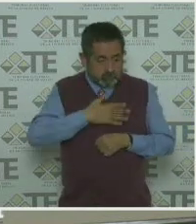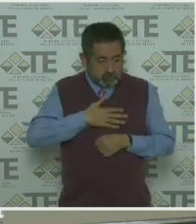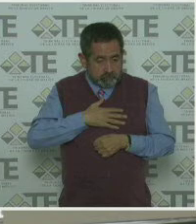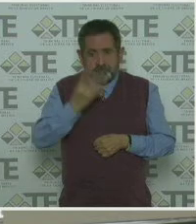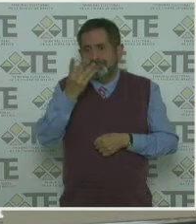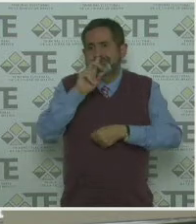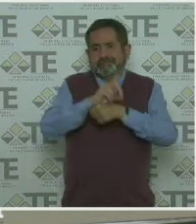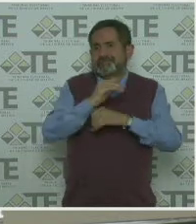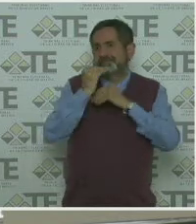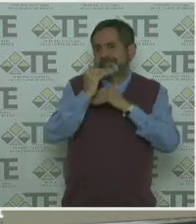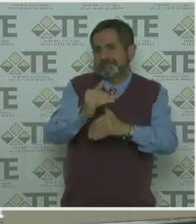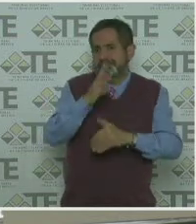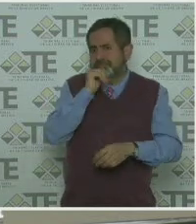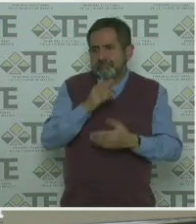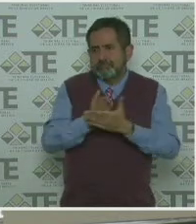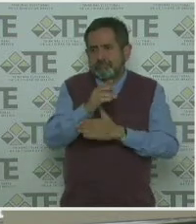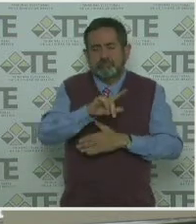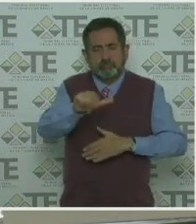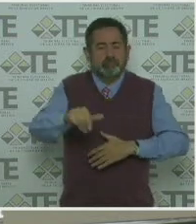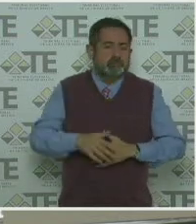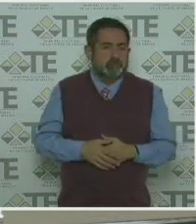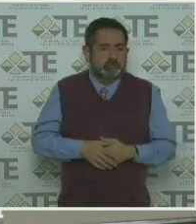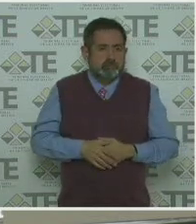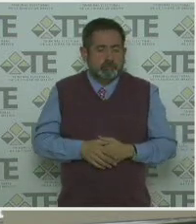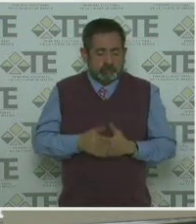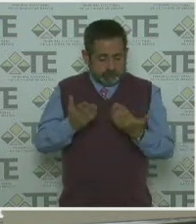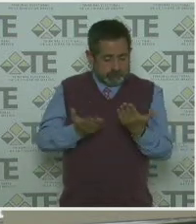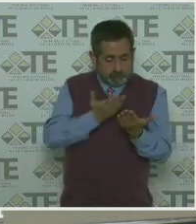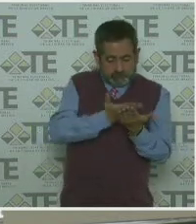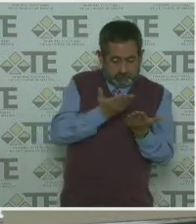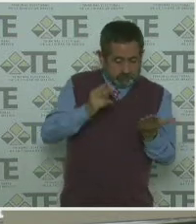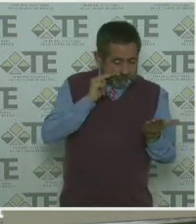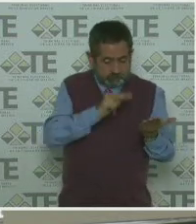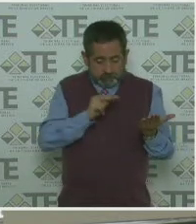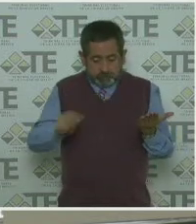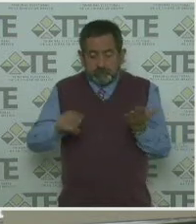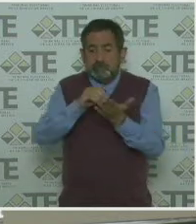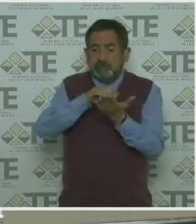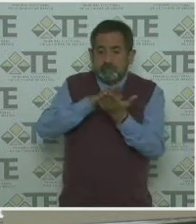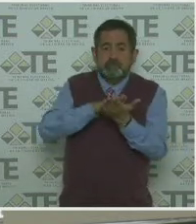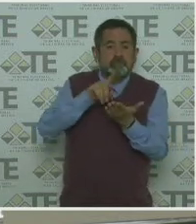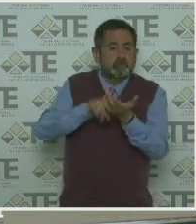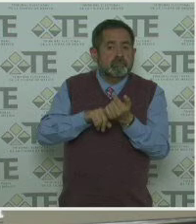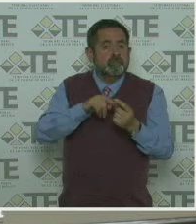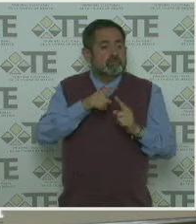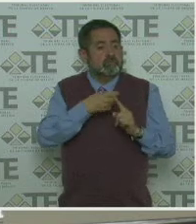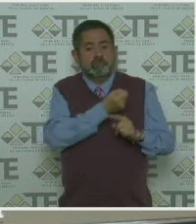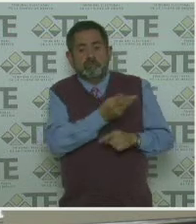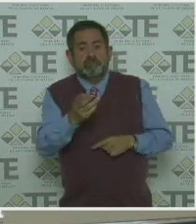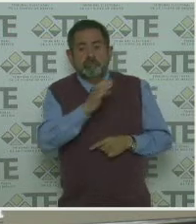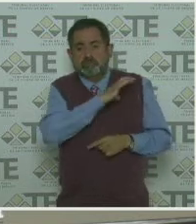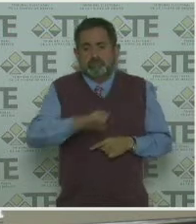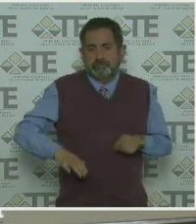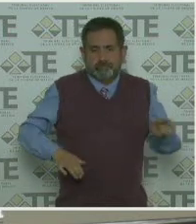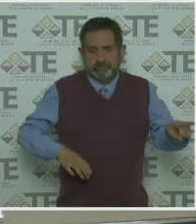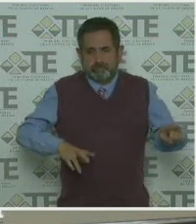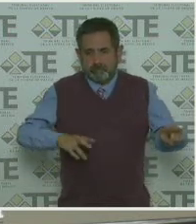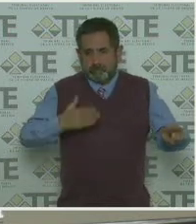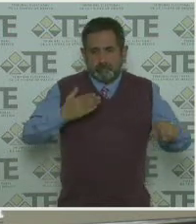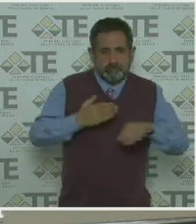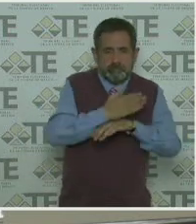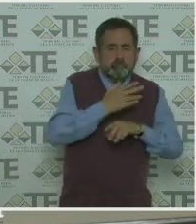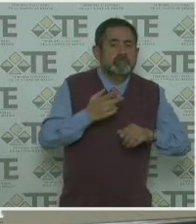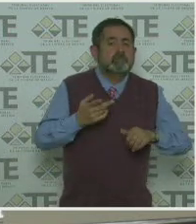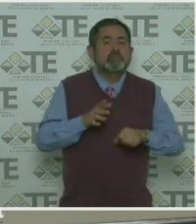con lo dispuesto en la norma aplicable. En los proyectos de cuenta se advierte que los dictámenes de registro de las candidaturas controvertidas